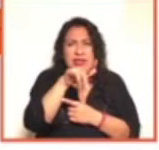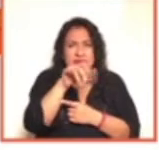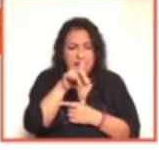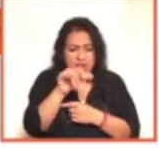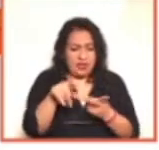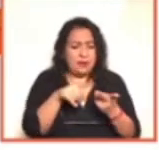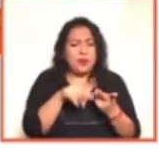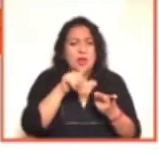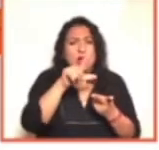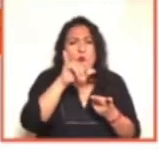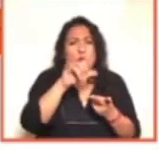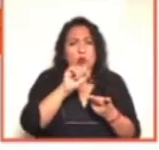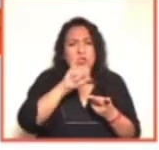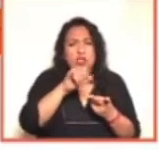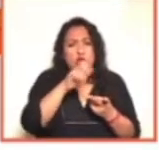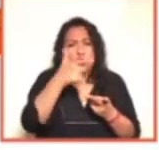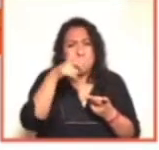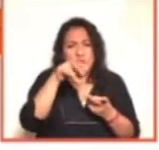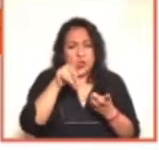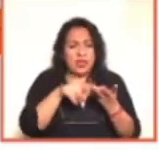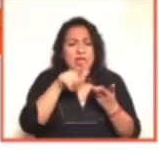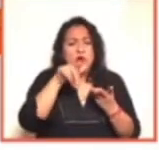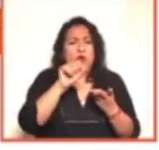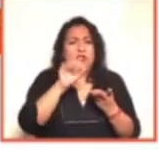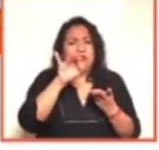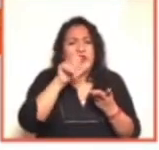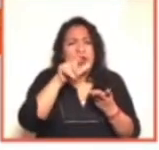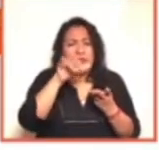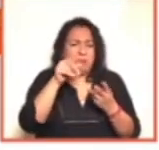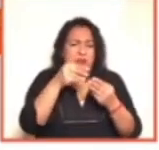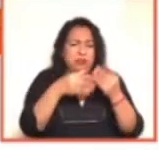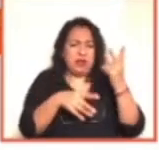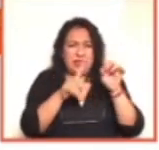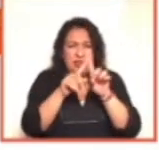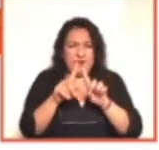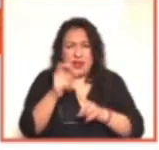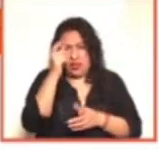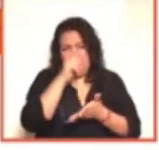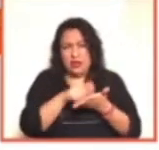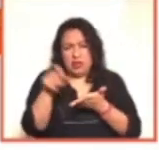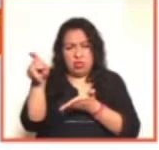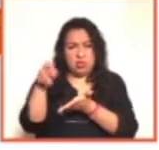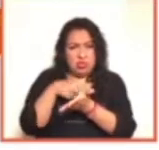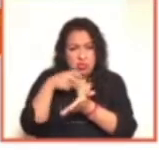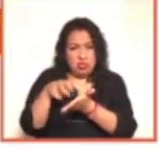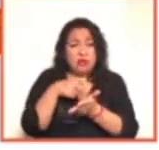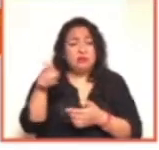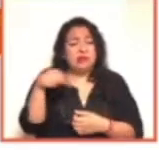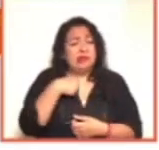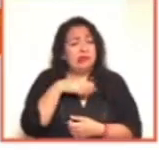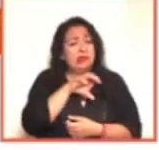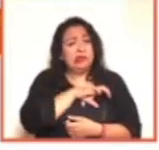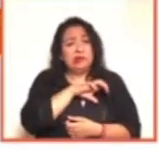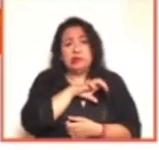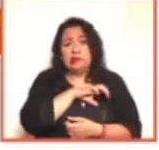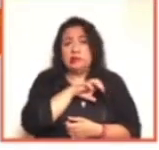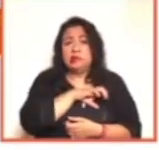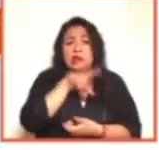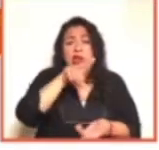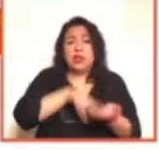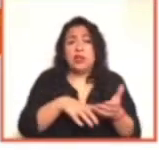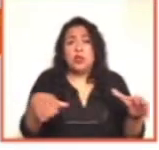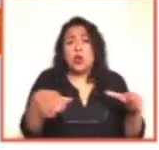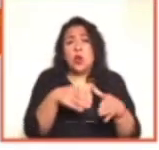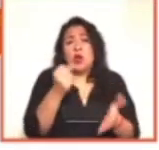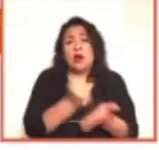Luis Jorge Bone, Luis Felipe Lomelí, entre algunos escritores muy querido en el entorno editorial. Y